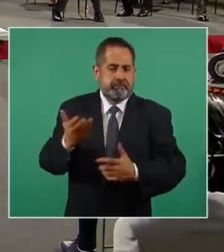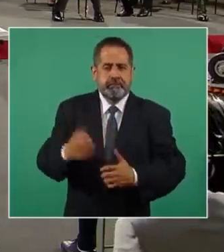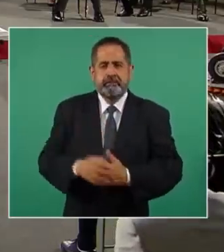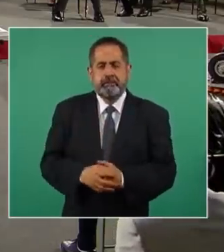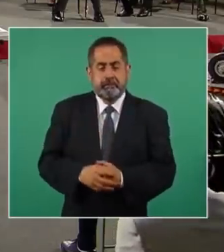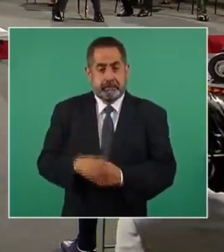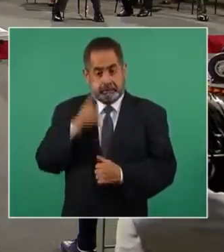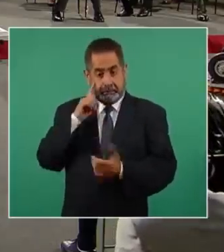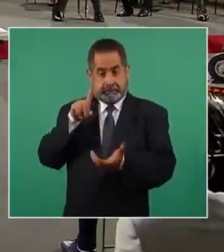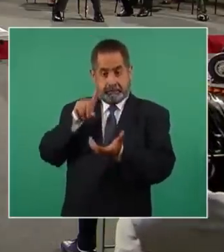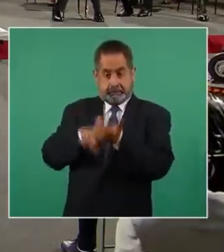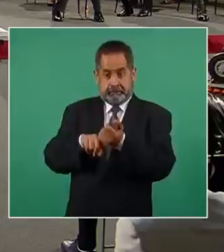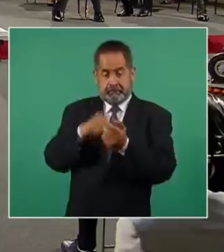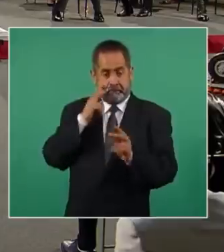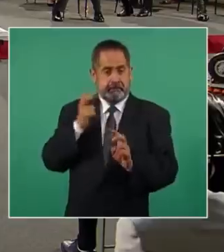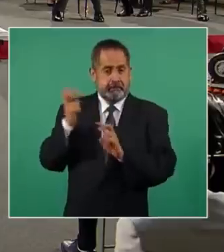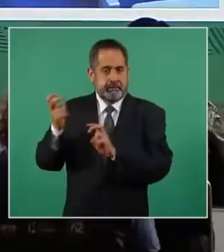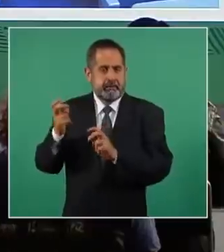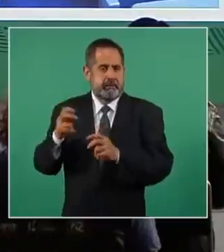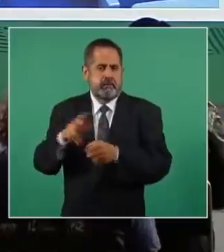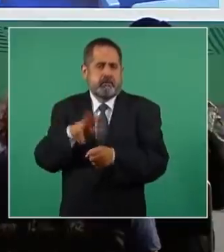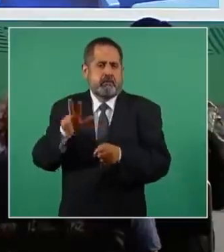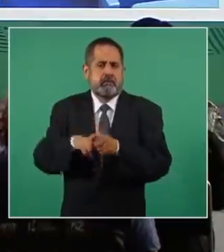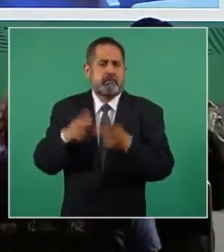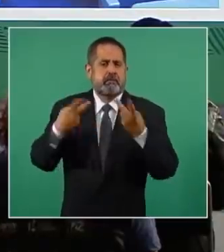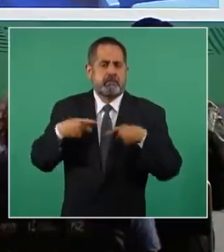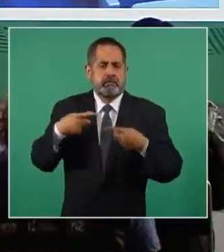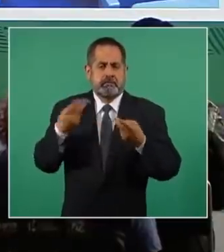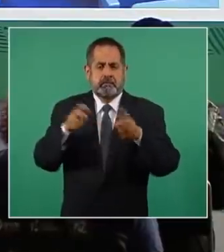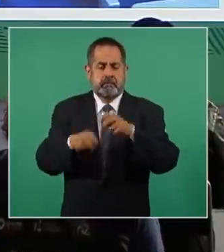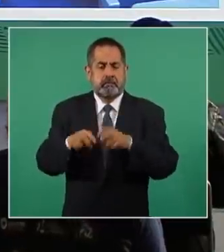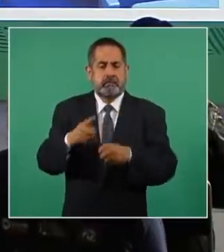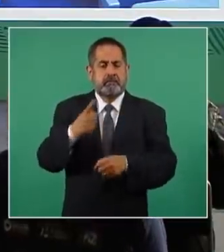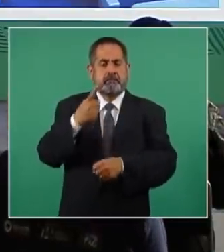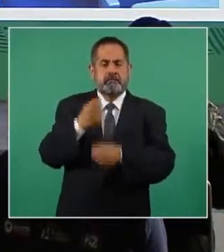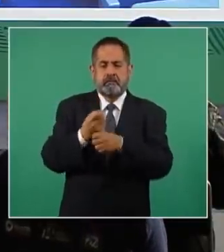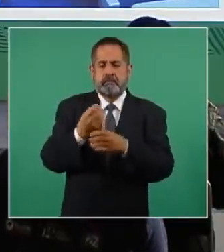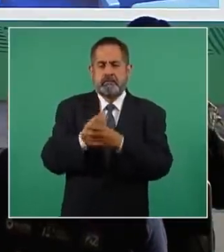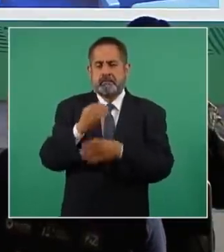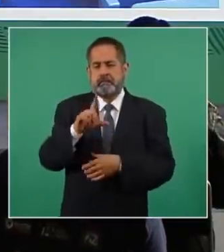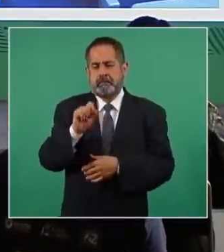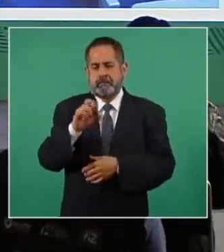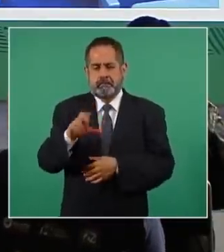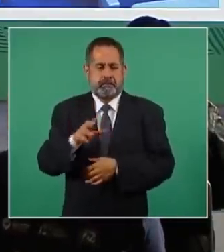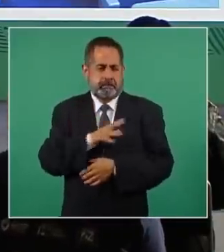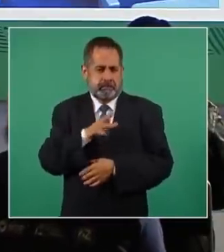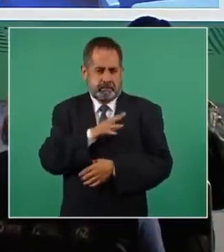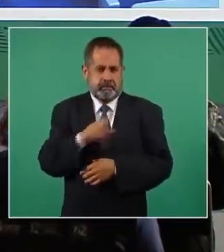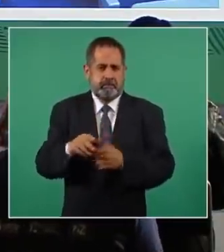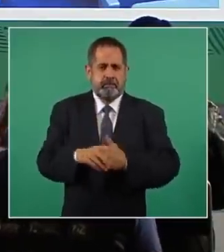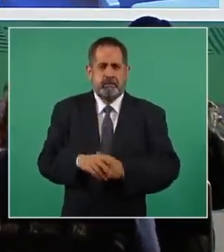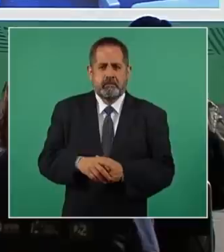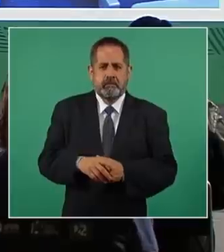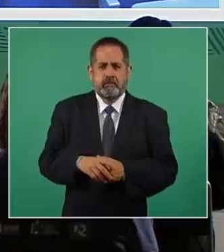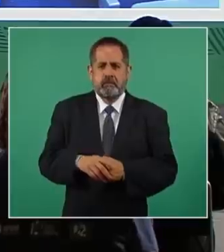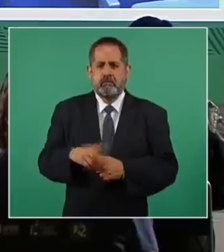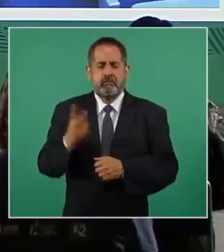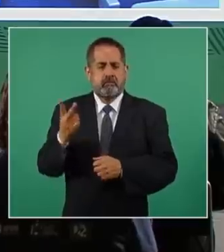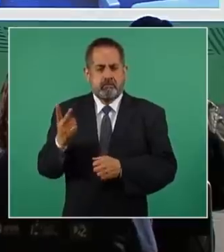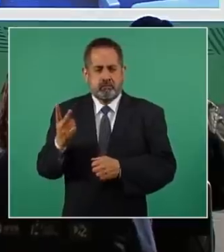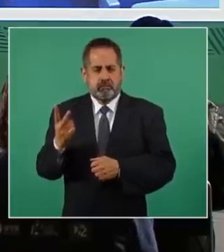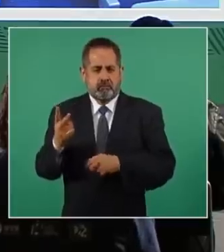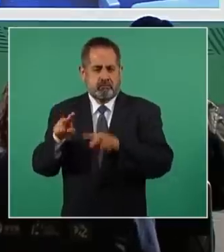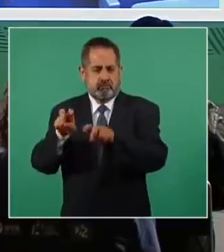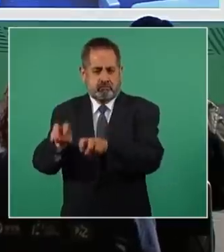son, aquí vemos el servicio regular en lo que es primera clase, dos asientos contra uno. Esos son asientos más amplios,